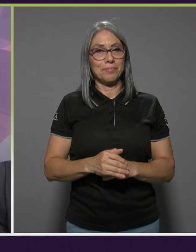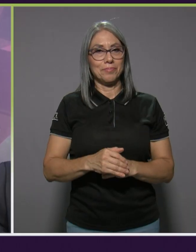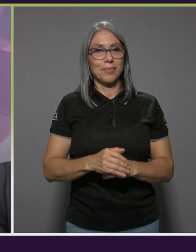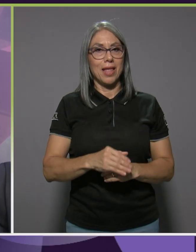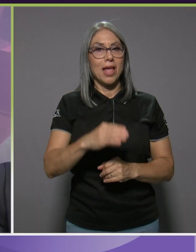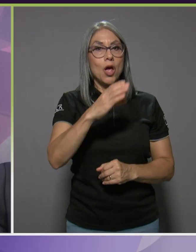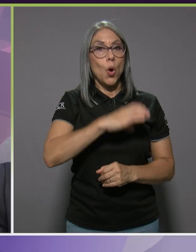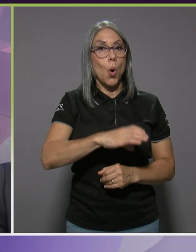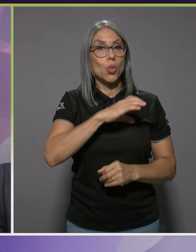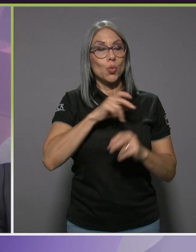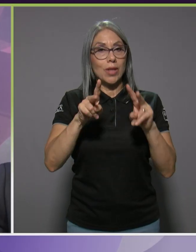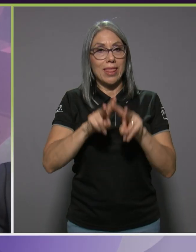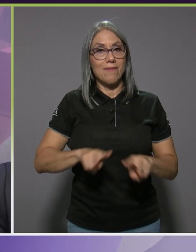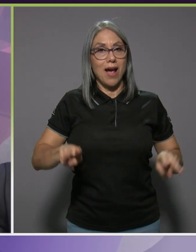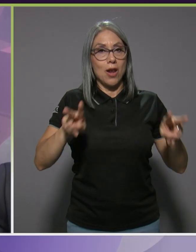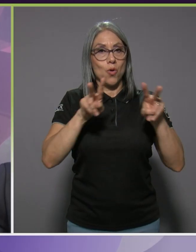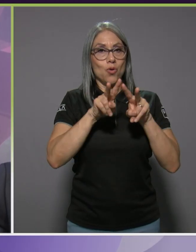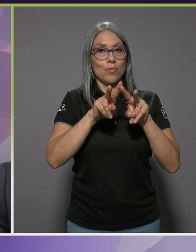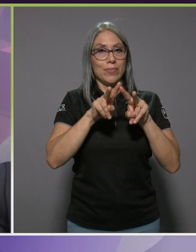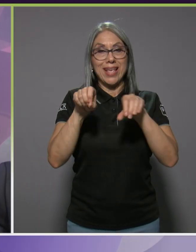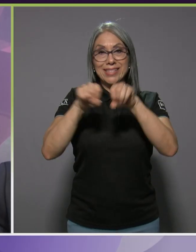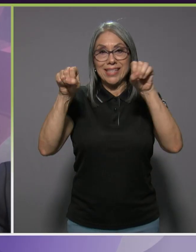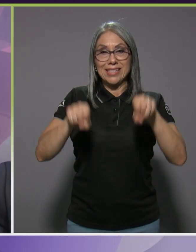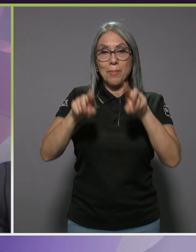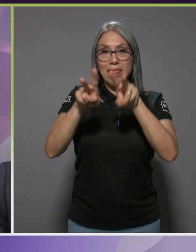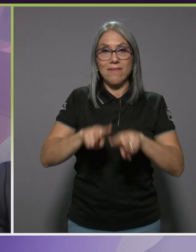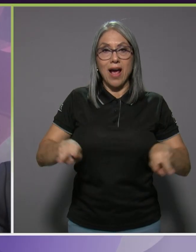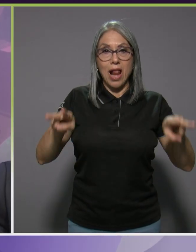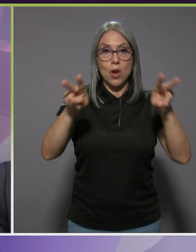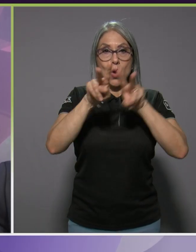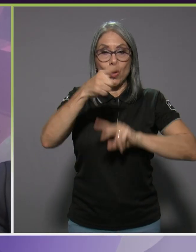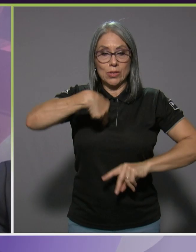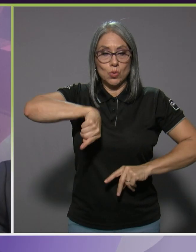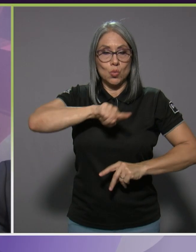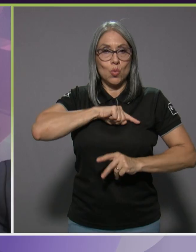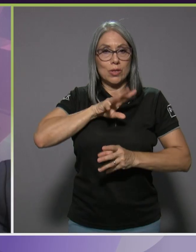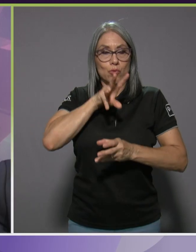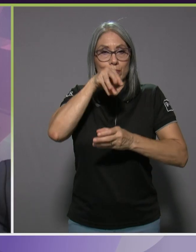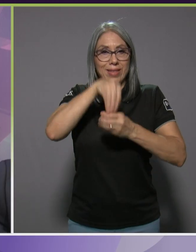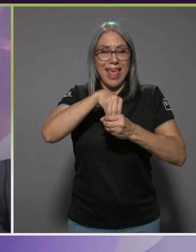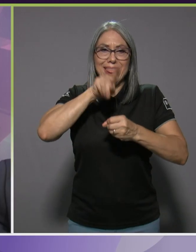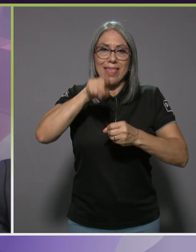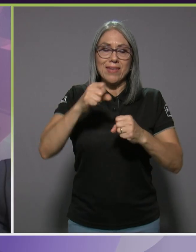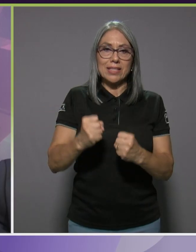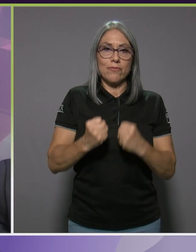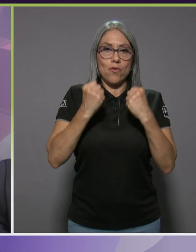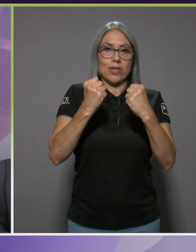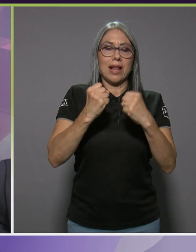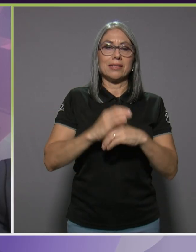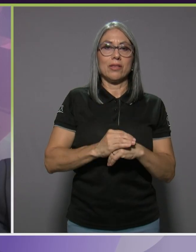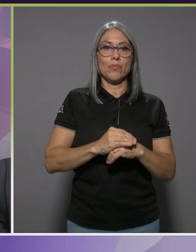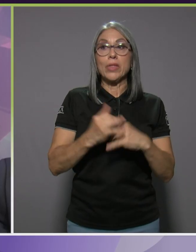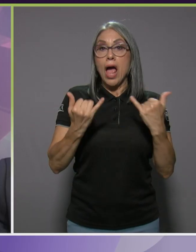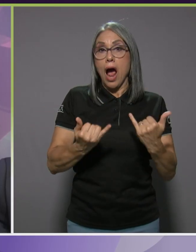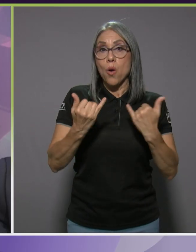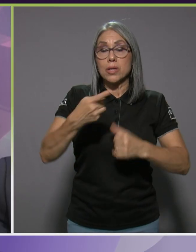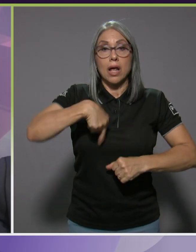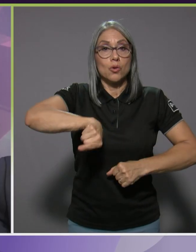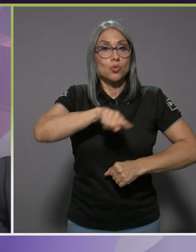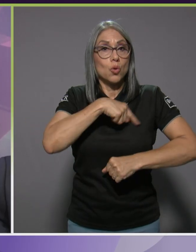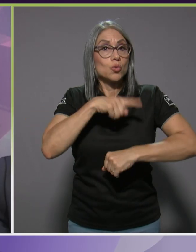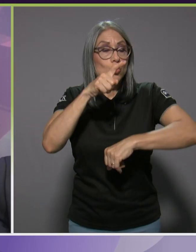debemos tener y el sistema de valores que debemos apropiar debe ser fortalecido. Sin duda alguna estamos en un tiempo, en un